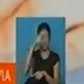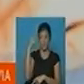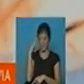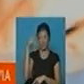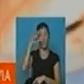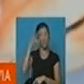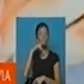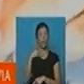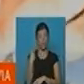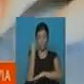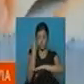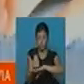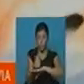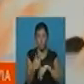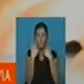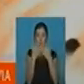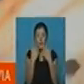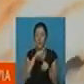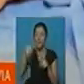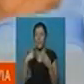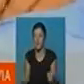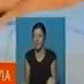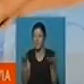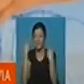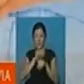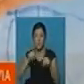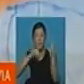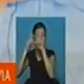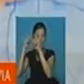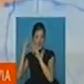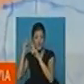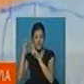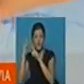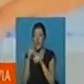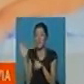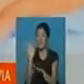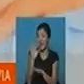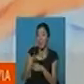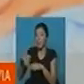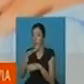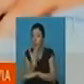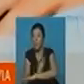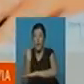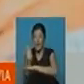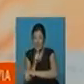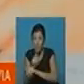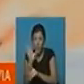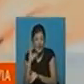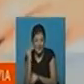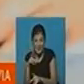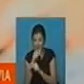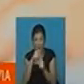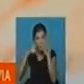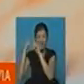se genera la inflación y sin tener ninguna experiencia de haber gestionado ni siquiera una pequeña alcaldía. Claro. Entonces eso también ha sido, digamos,